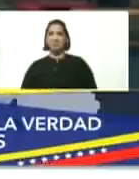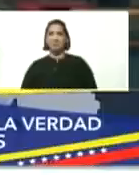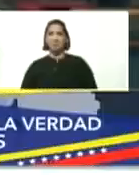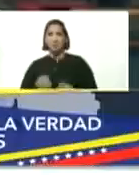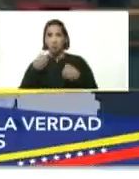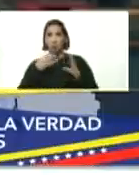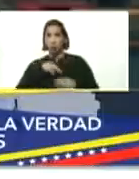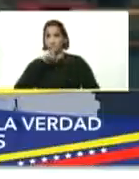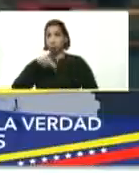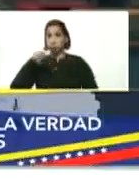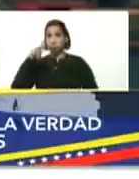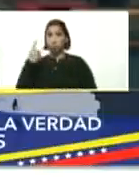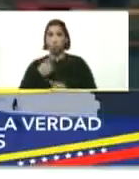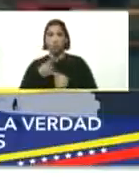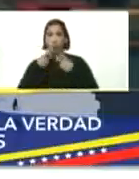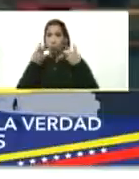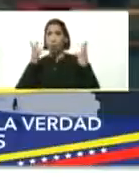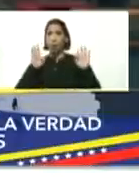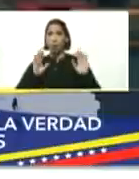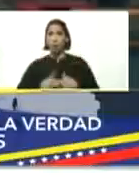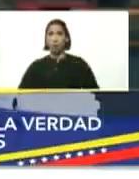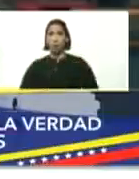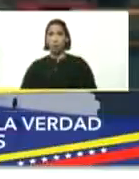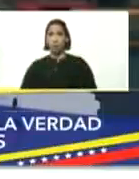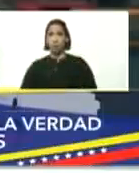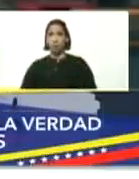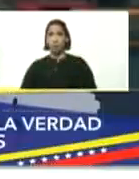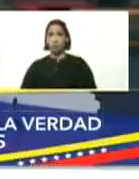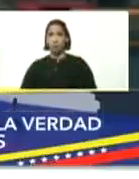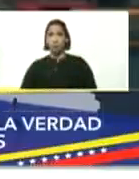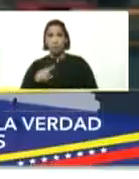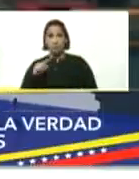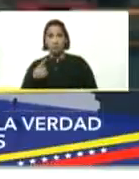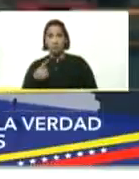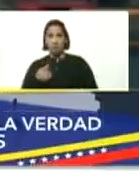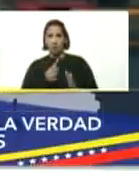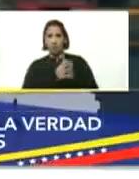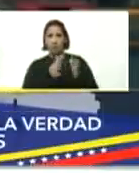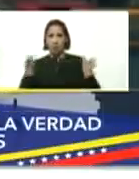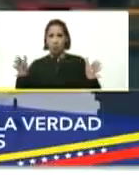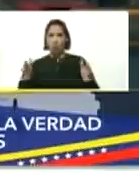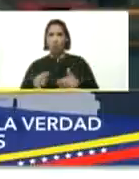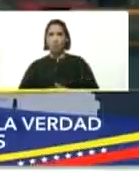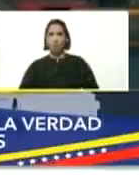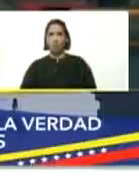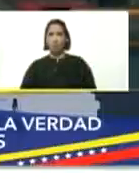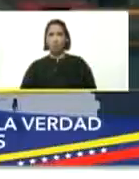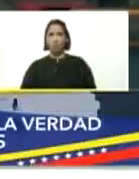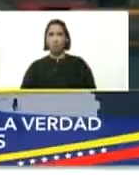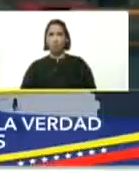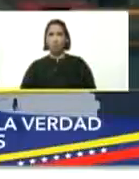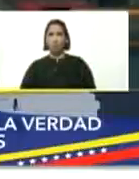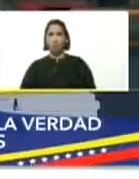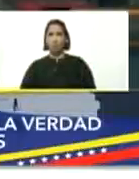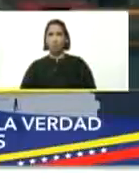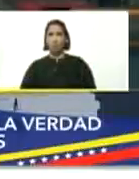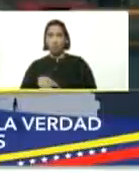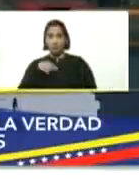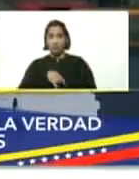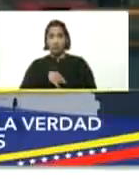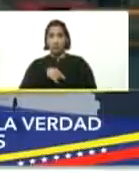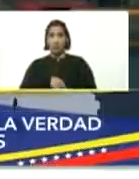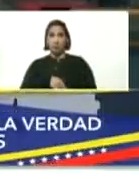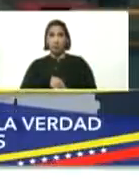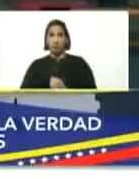Bueno, Netflix debería publicarla. La primera temporada de este serial